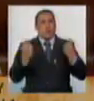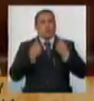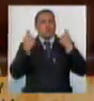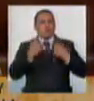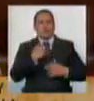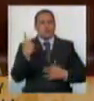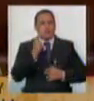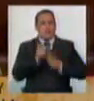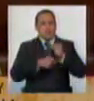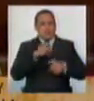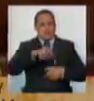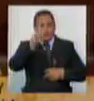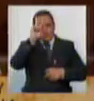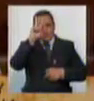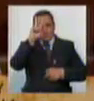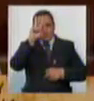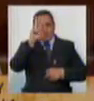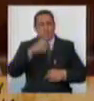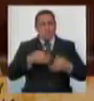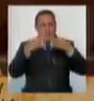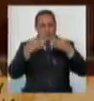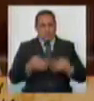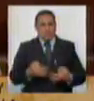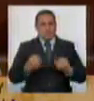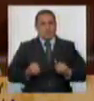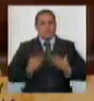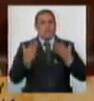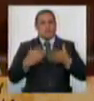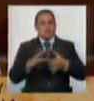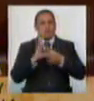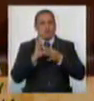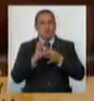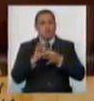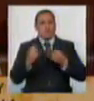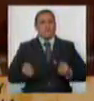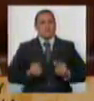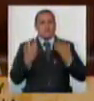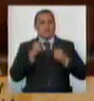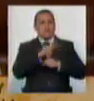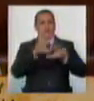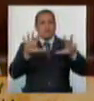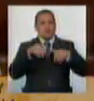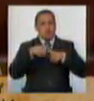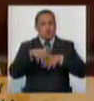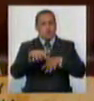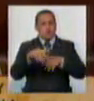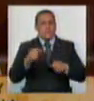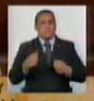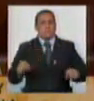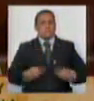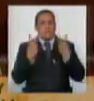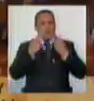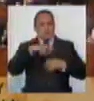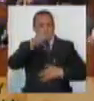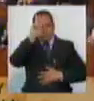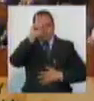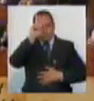de todos los peruanos. Firmes y feliz por la unión. Feliz 28 de julio, que viva el Perú.